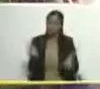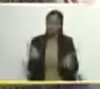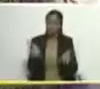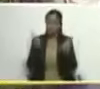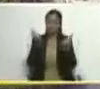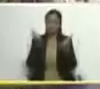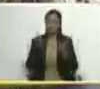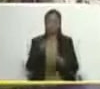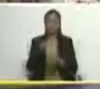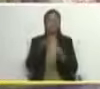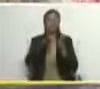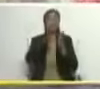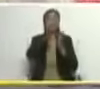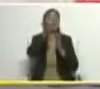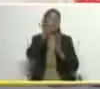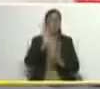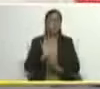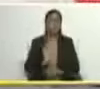hacia el futuro.